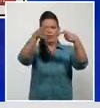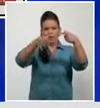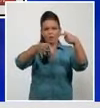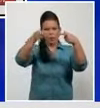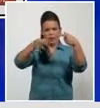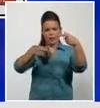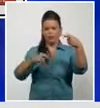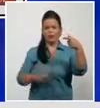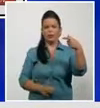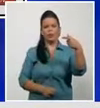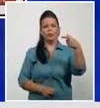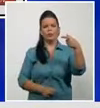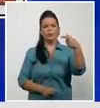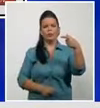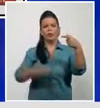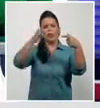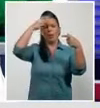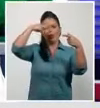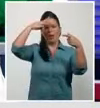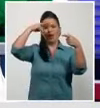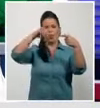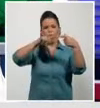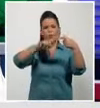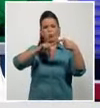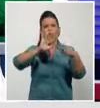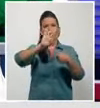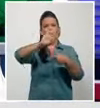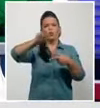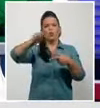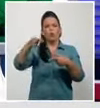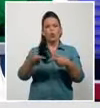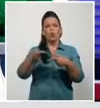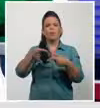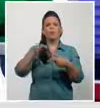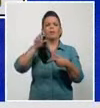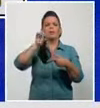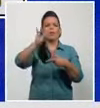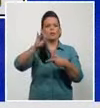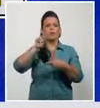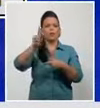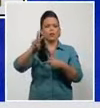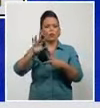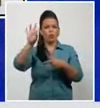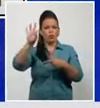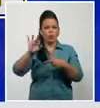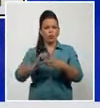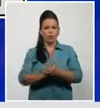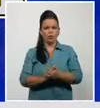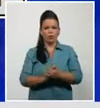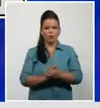reiteramos, México con 8,72, Irán con